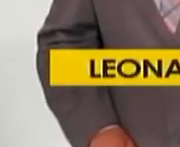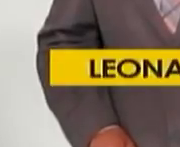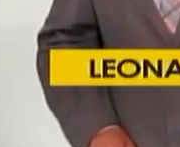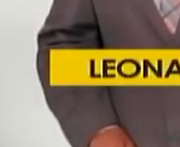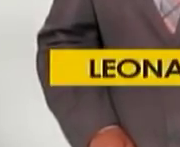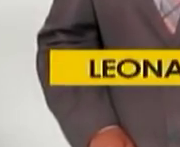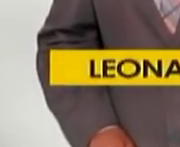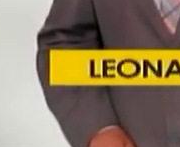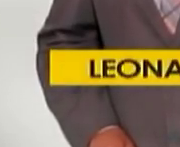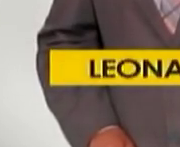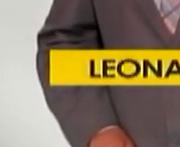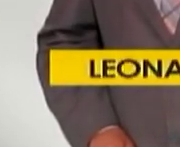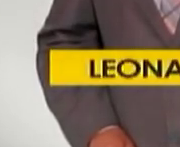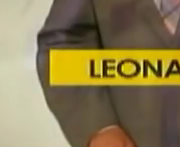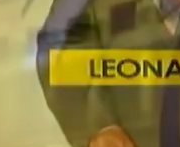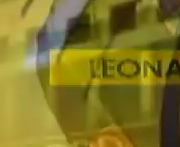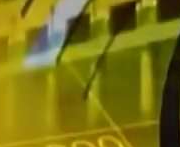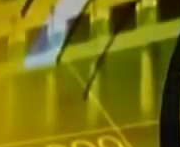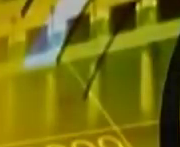solo canal.